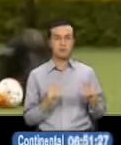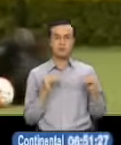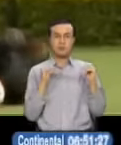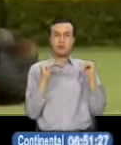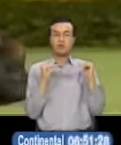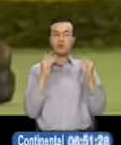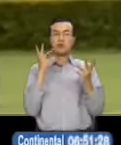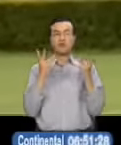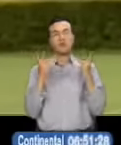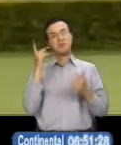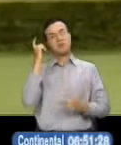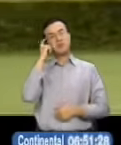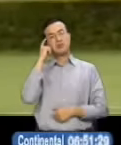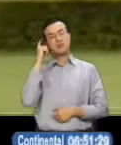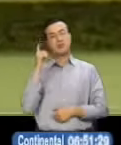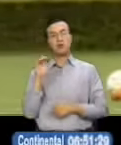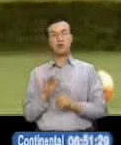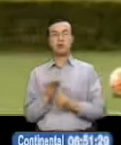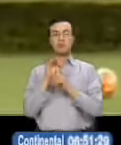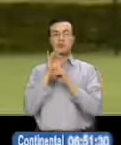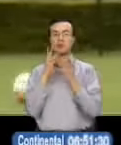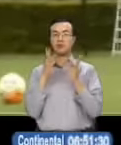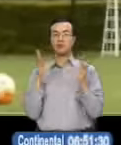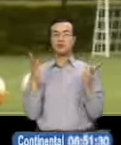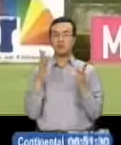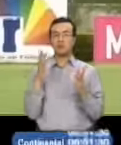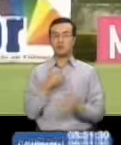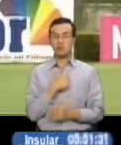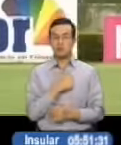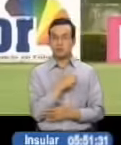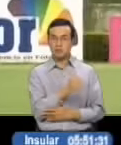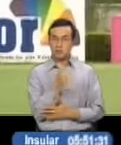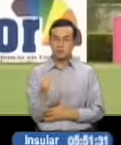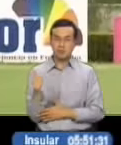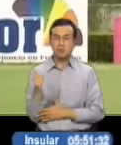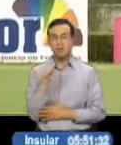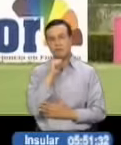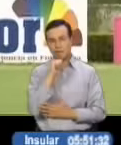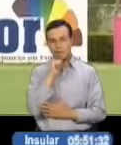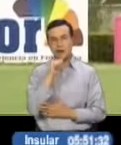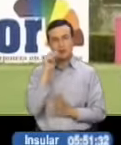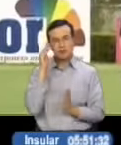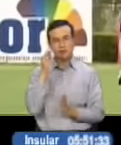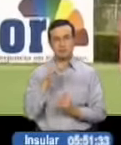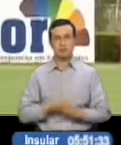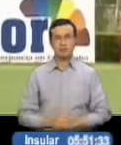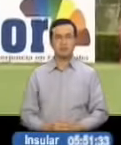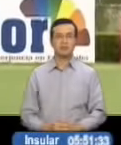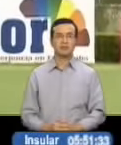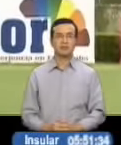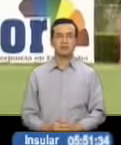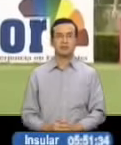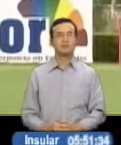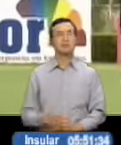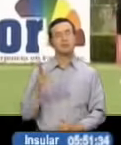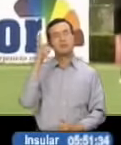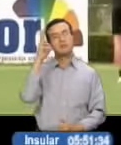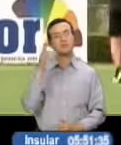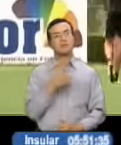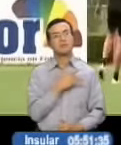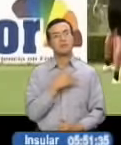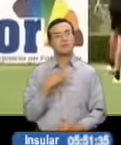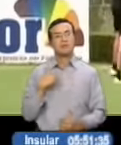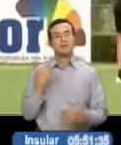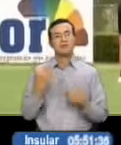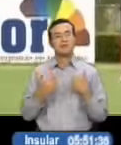nosotros quizás no le damos la trascendencia o no la maquillamos como debería ser, ¿no? Creo que es la ilusión extraordinaria